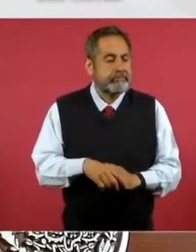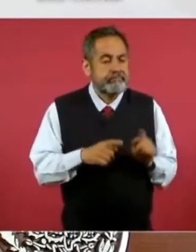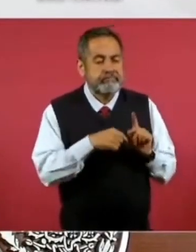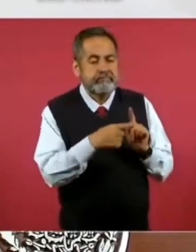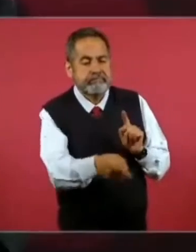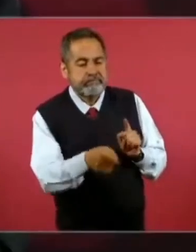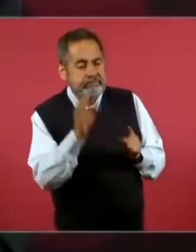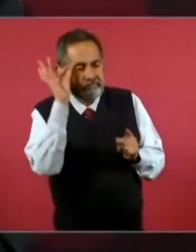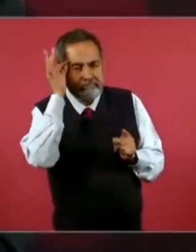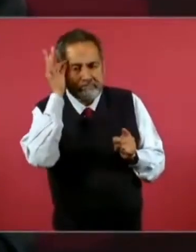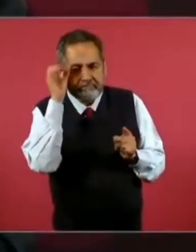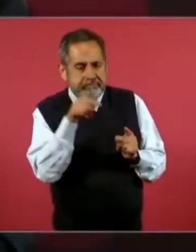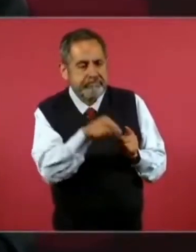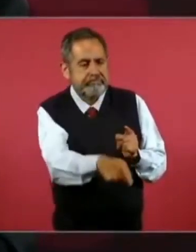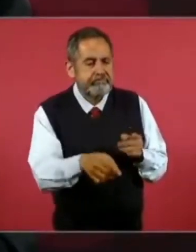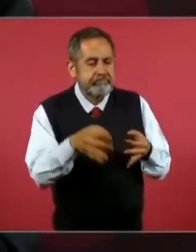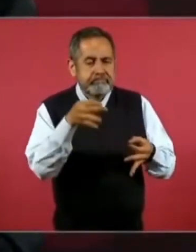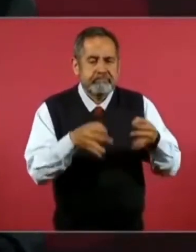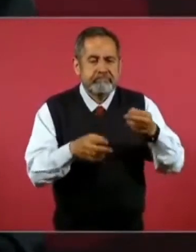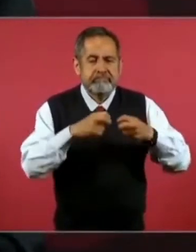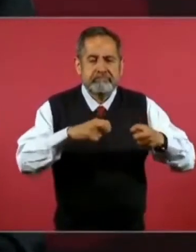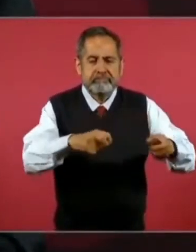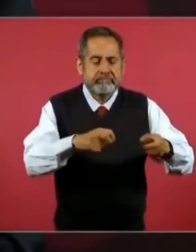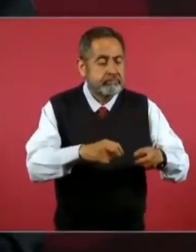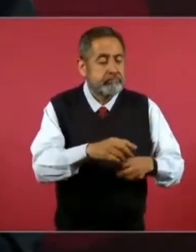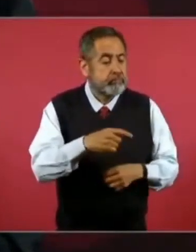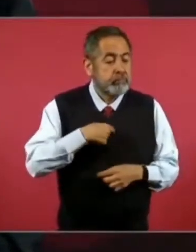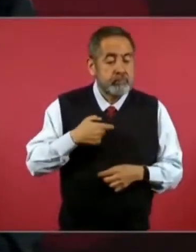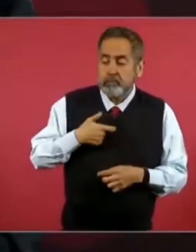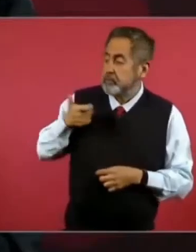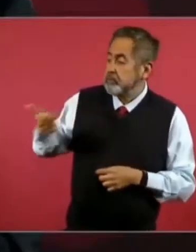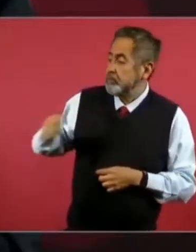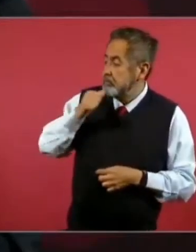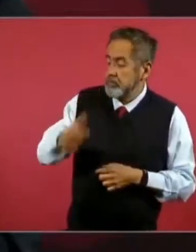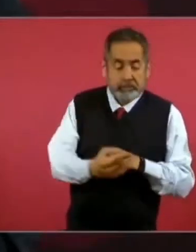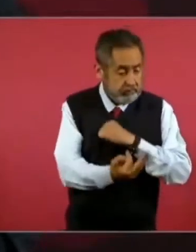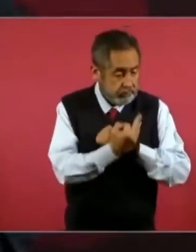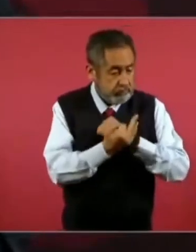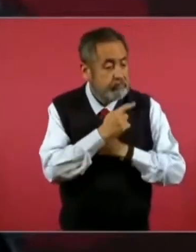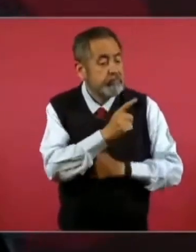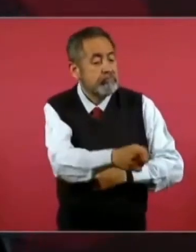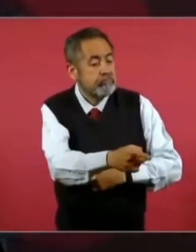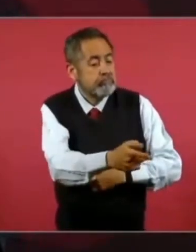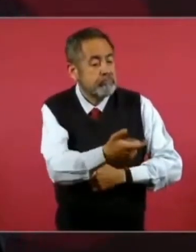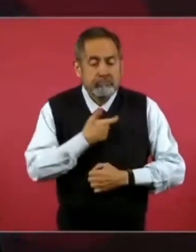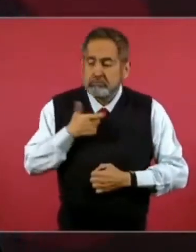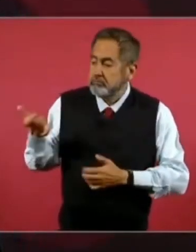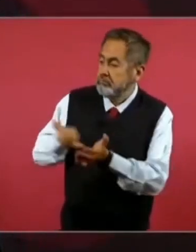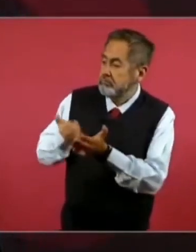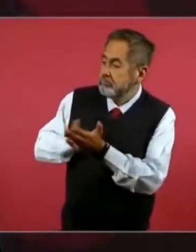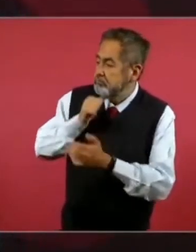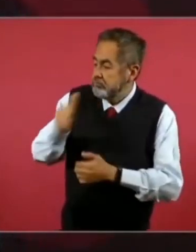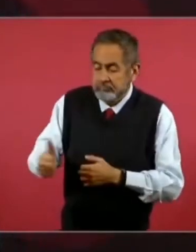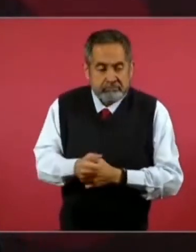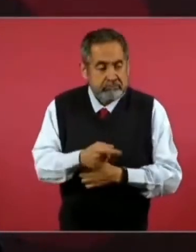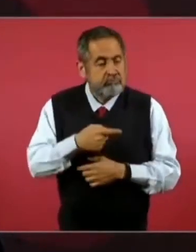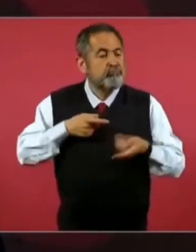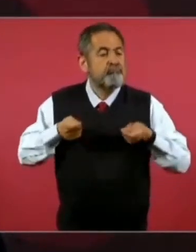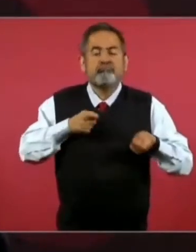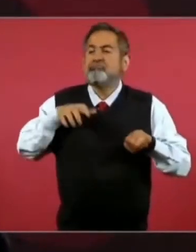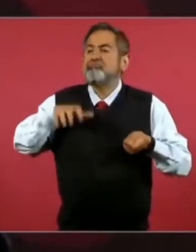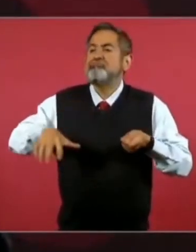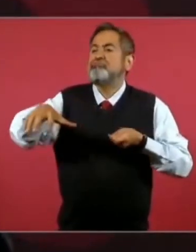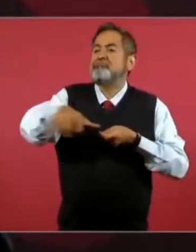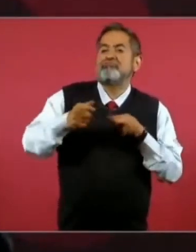ministros para que no paguen impuestos, para que mantengan sus